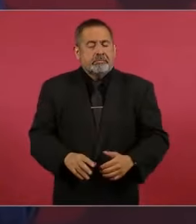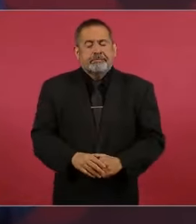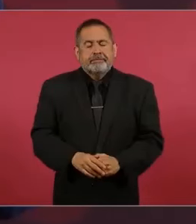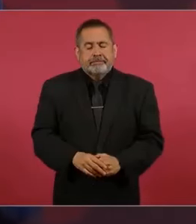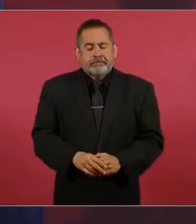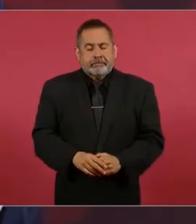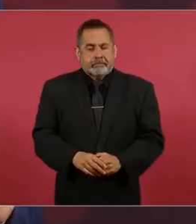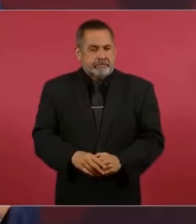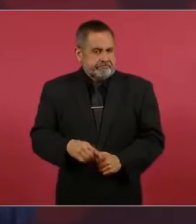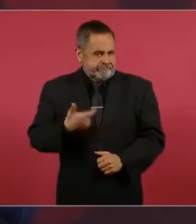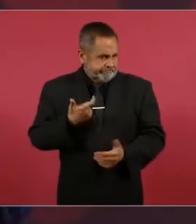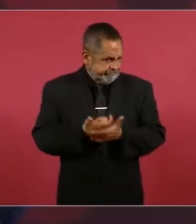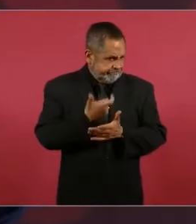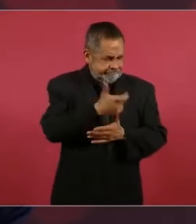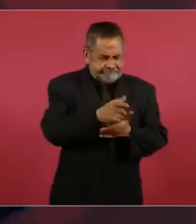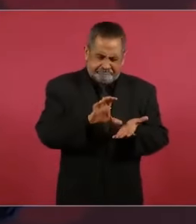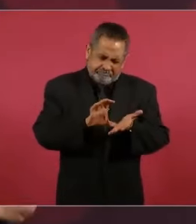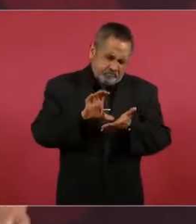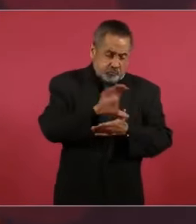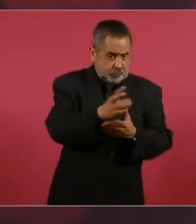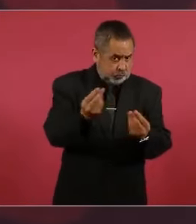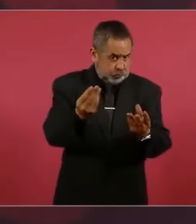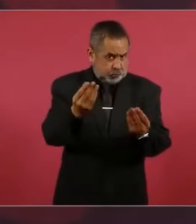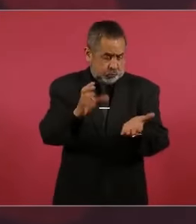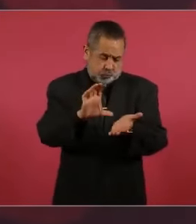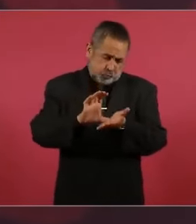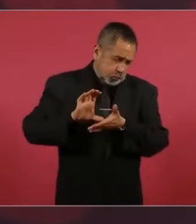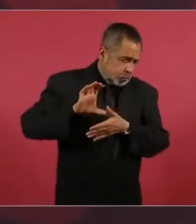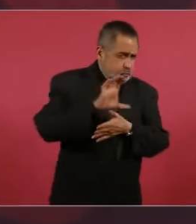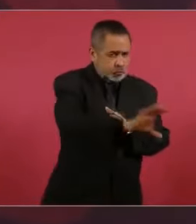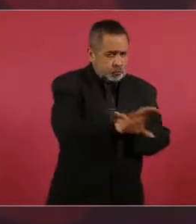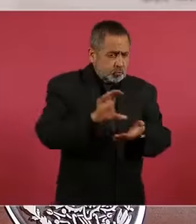Que les pagan muchísimo,